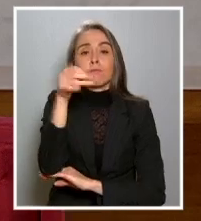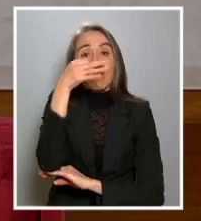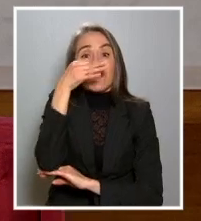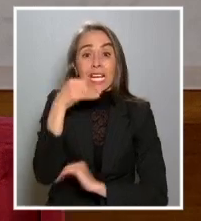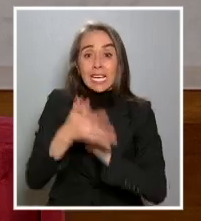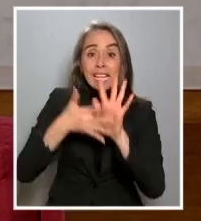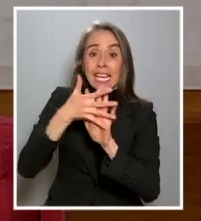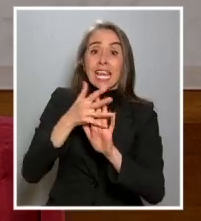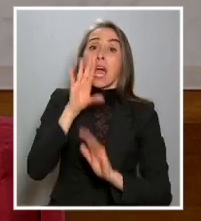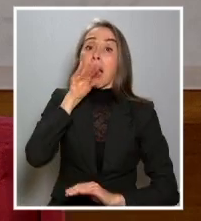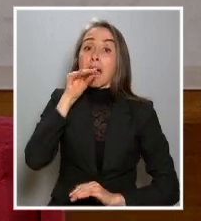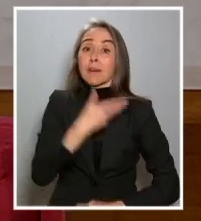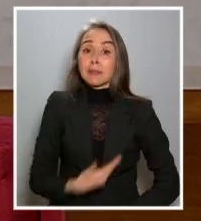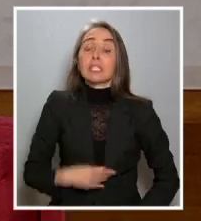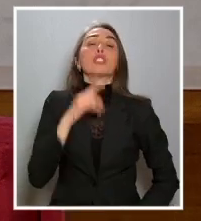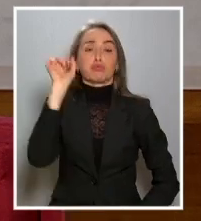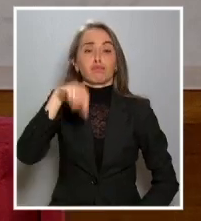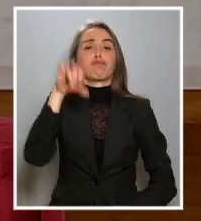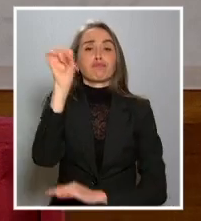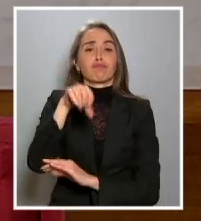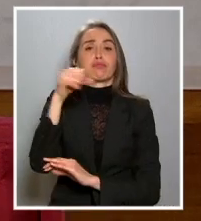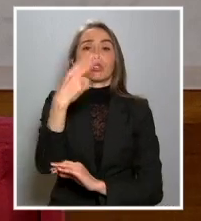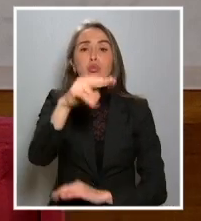porque refleja su experiencia cotidiana.